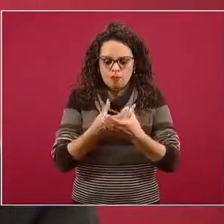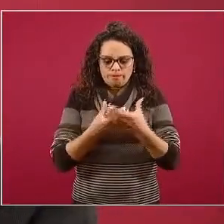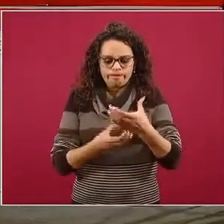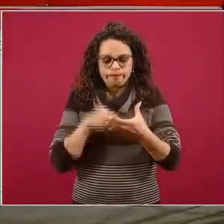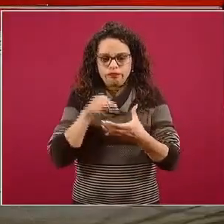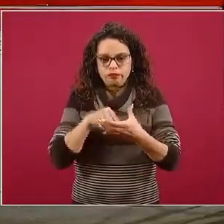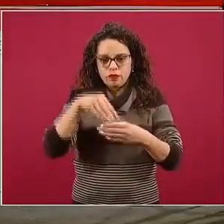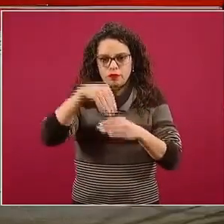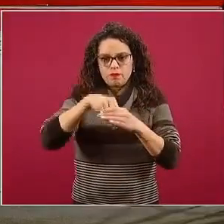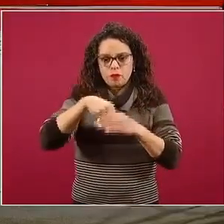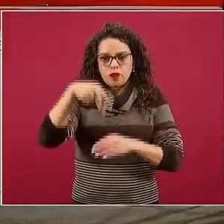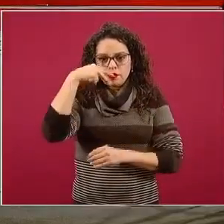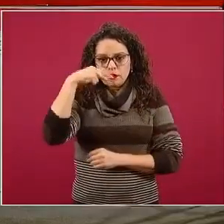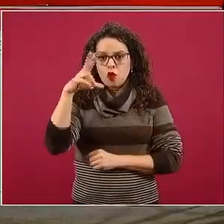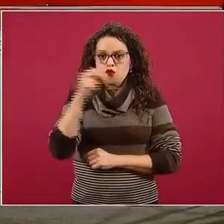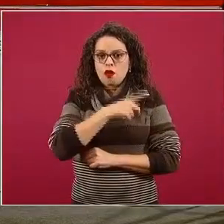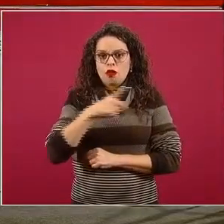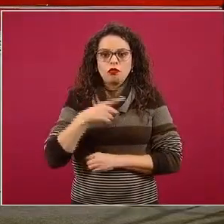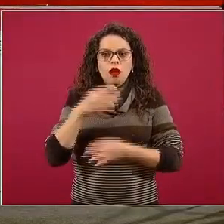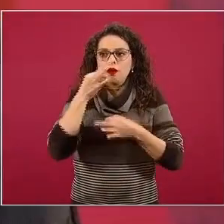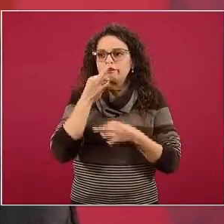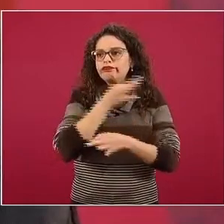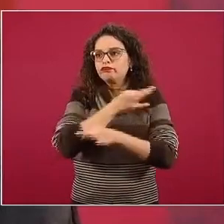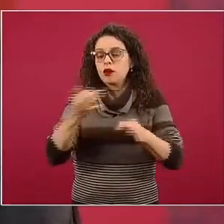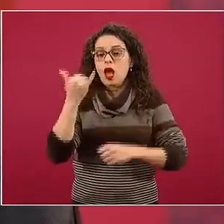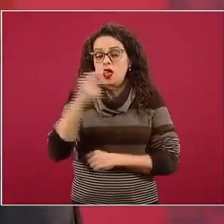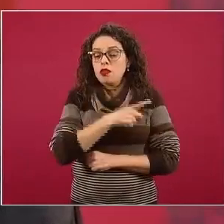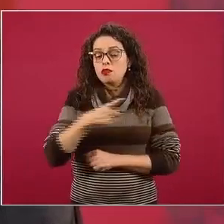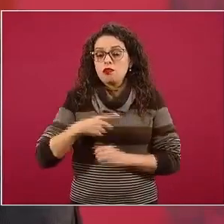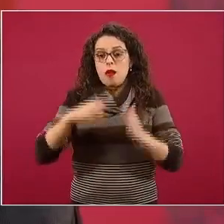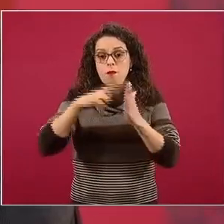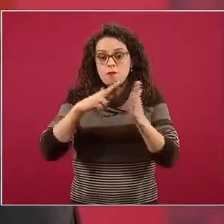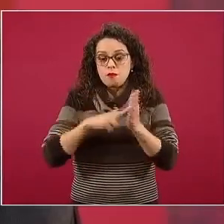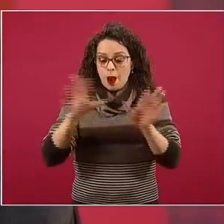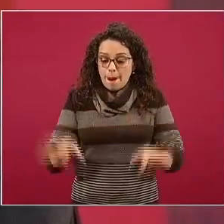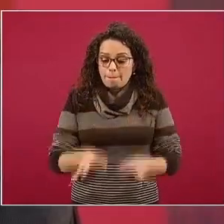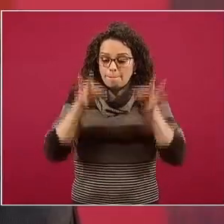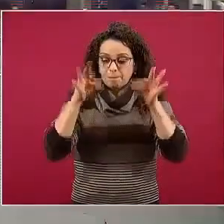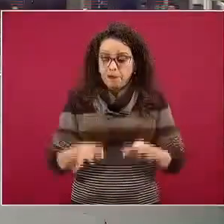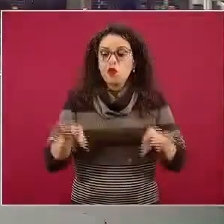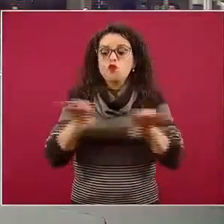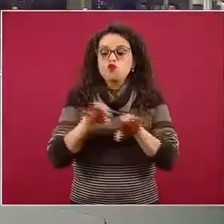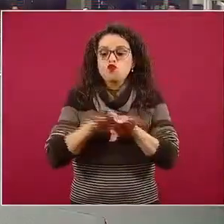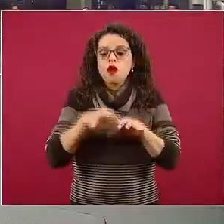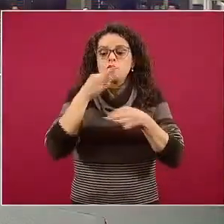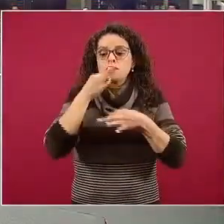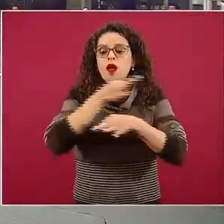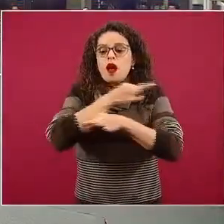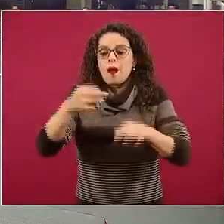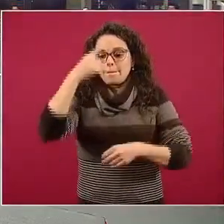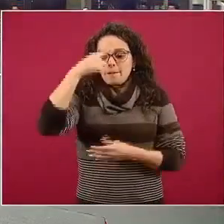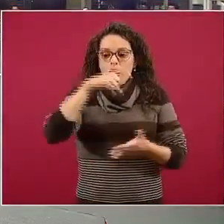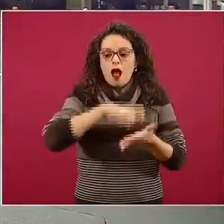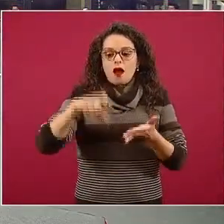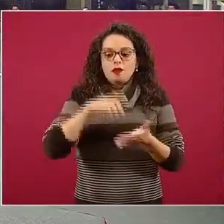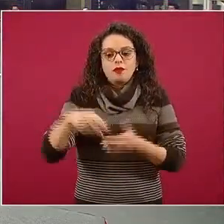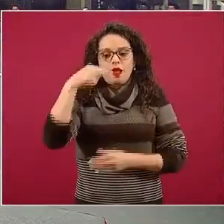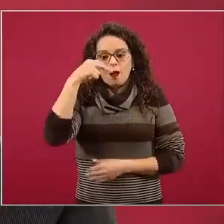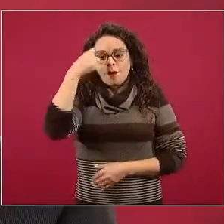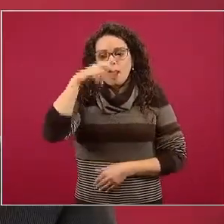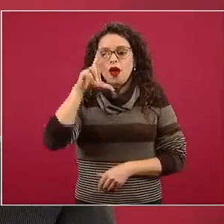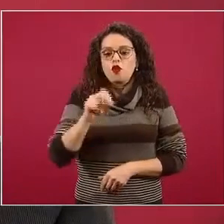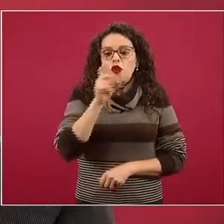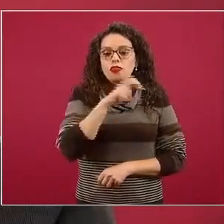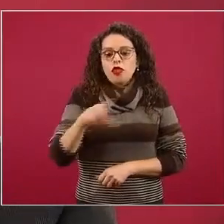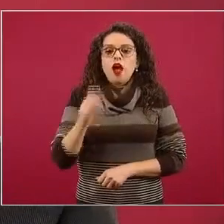en sí mismas, y por supuesto una regulación estricta de la publicidad para que no afecte particularmente a